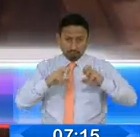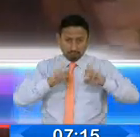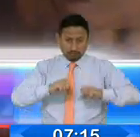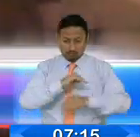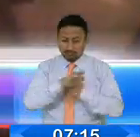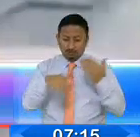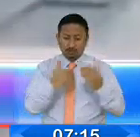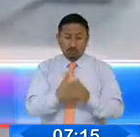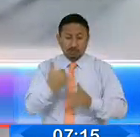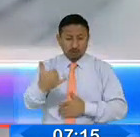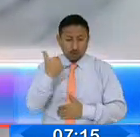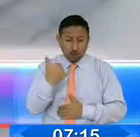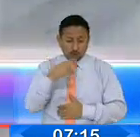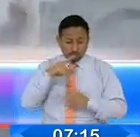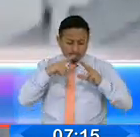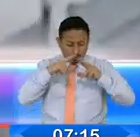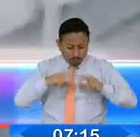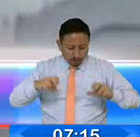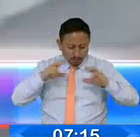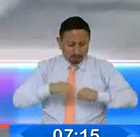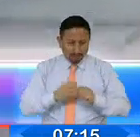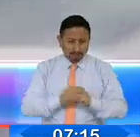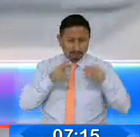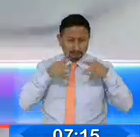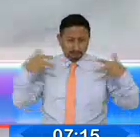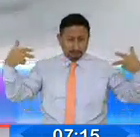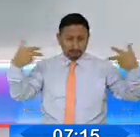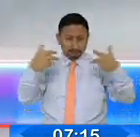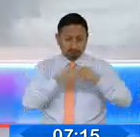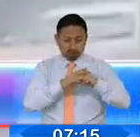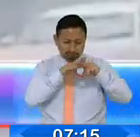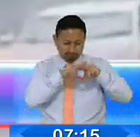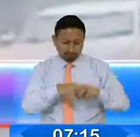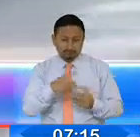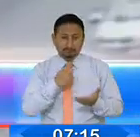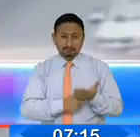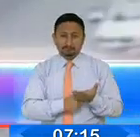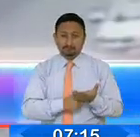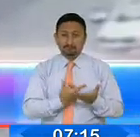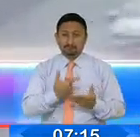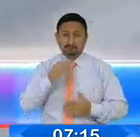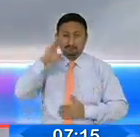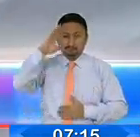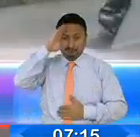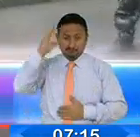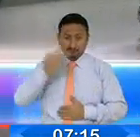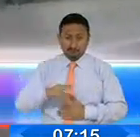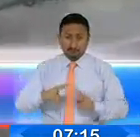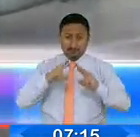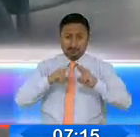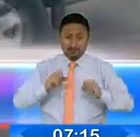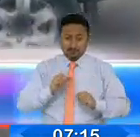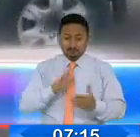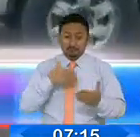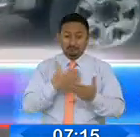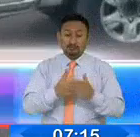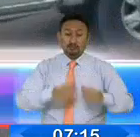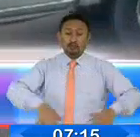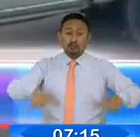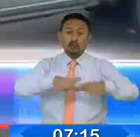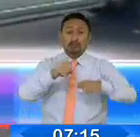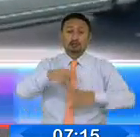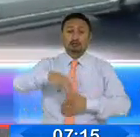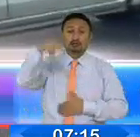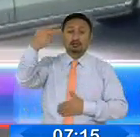cabos, explorando celulares, revisando cámaras de seguridad. Agentes de inteligencia e investigaciones llegaron hasta la zona de Lagarto, al